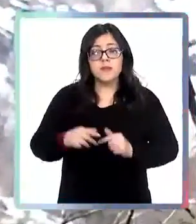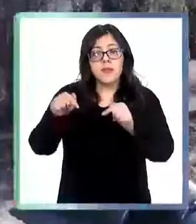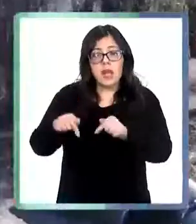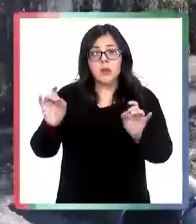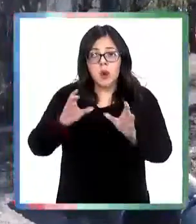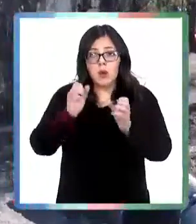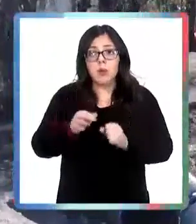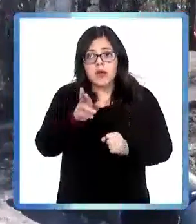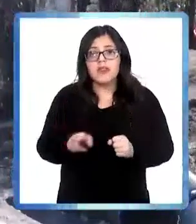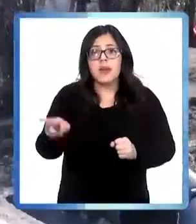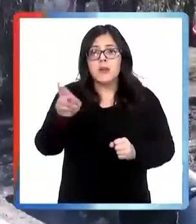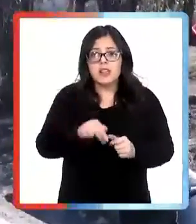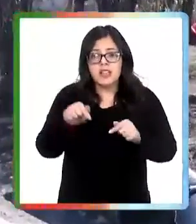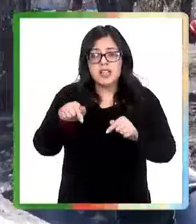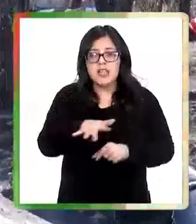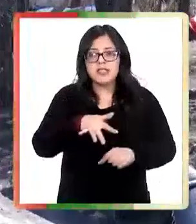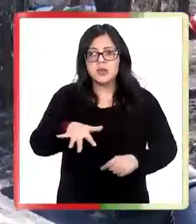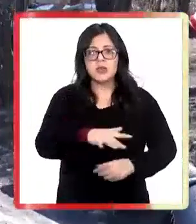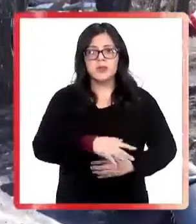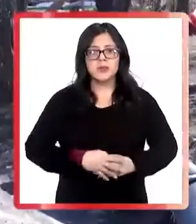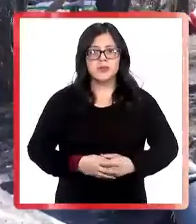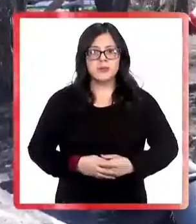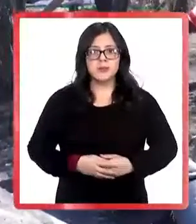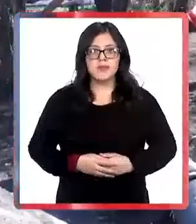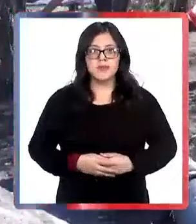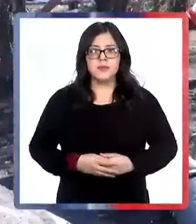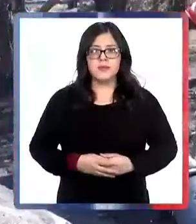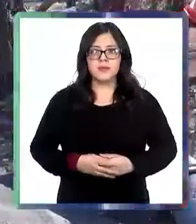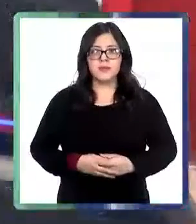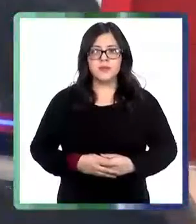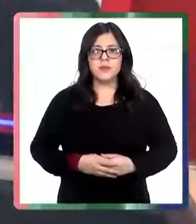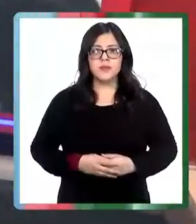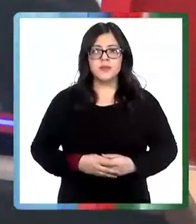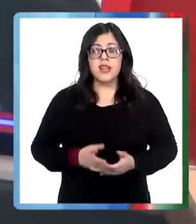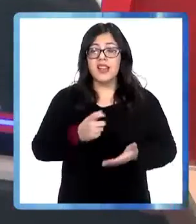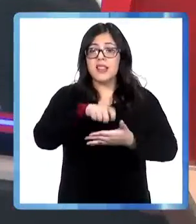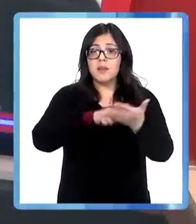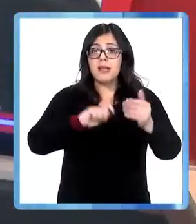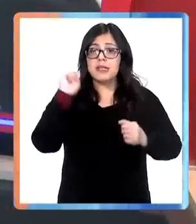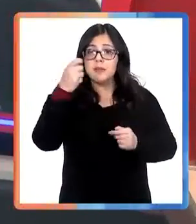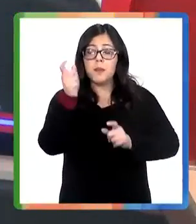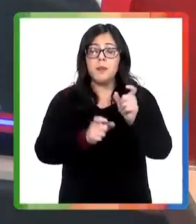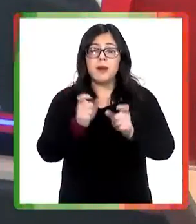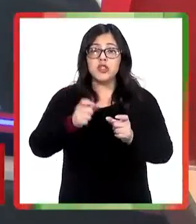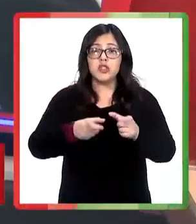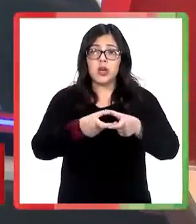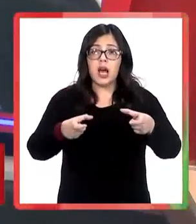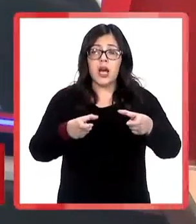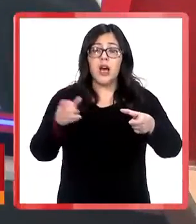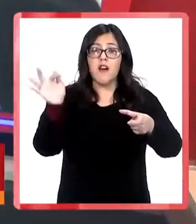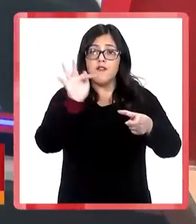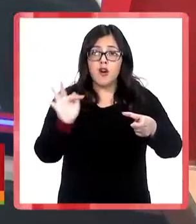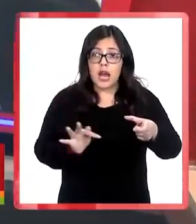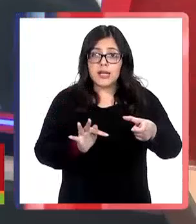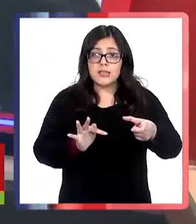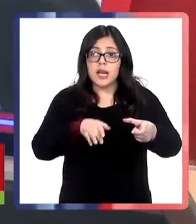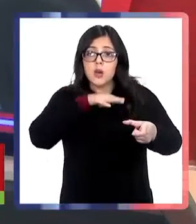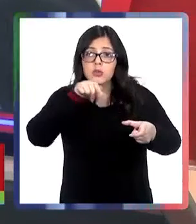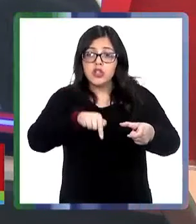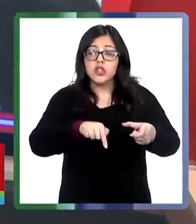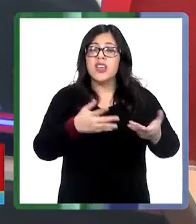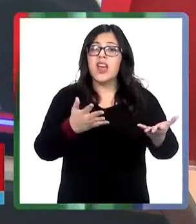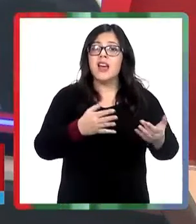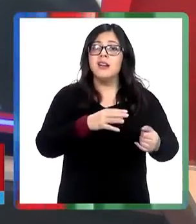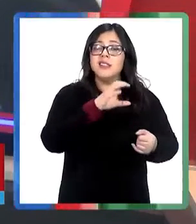todo. No descartaron repetir los operativos. A partir de septiembre, los usuarios de FONASA de los